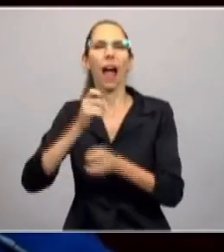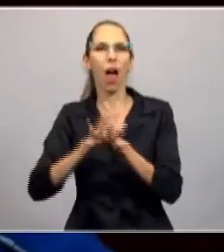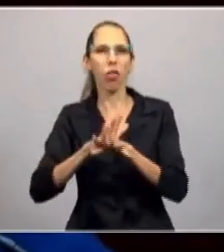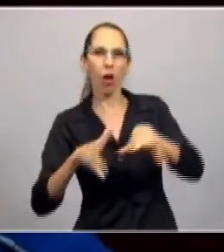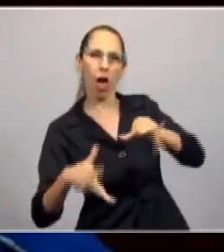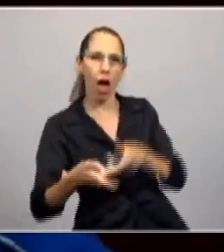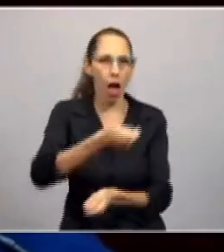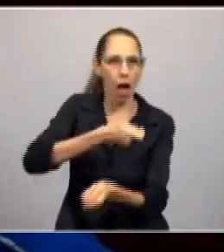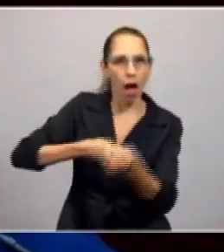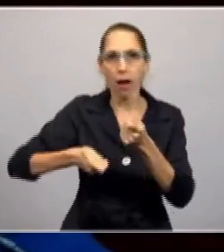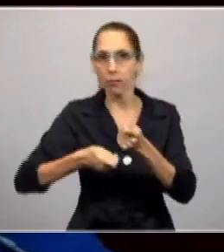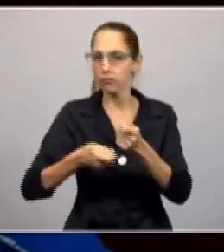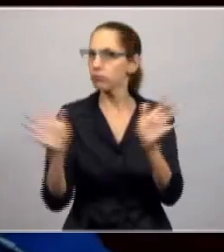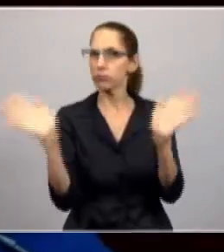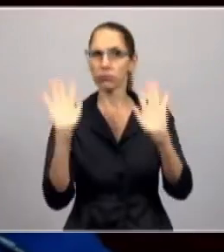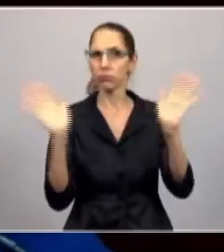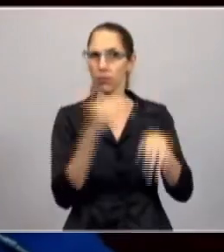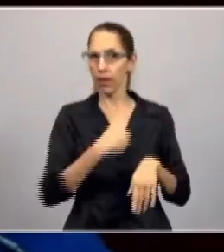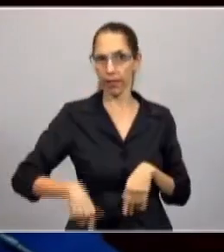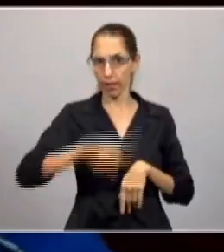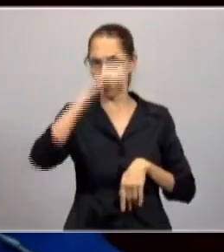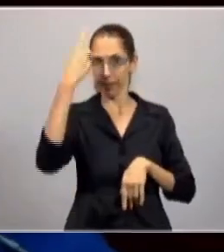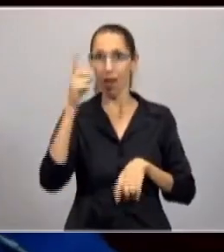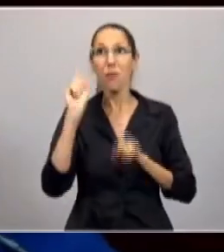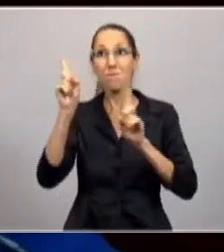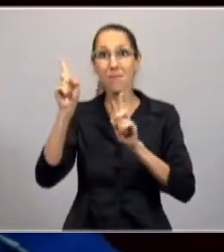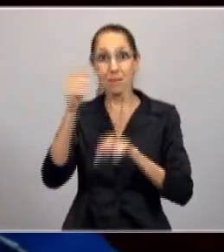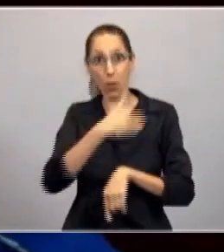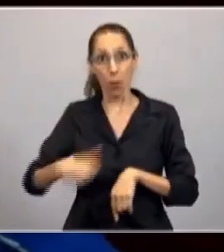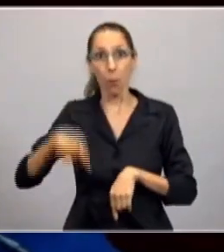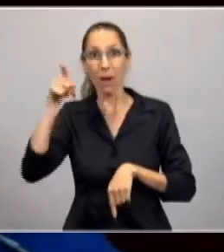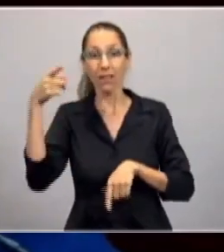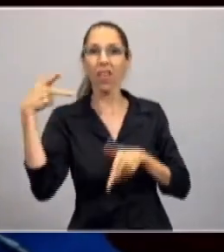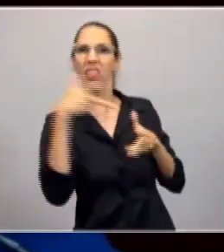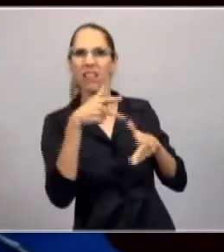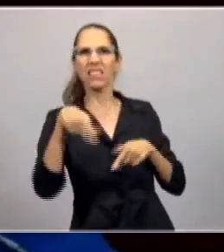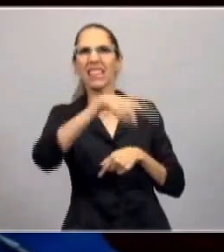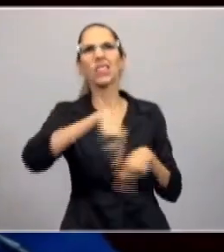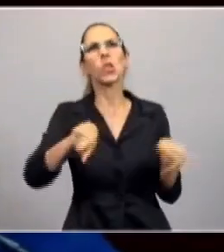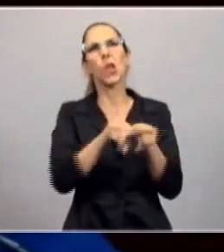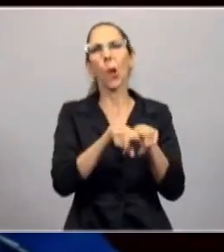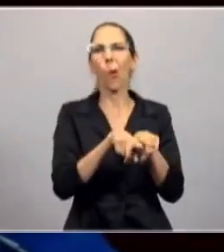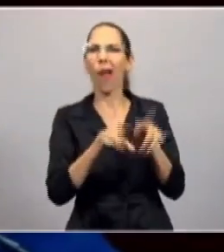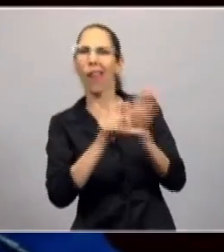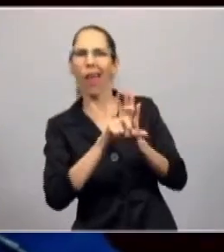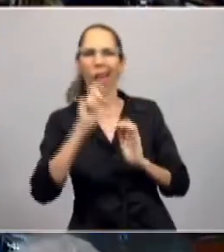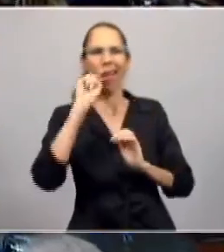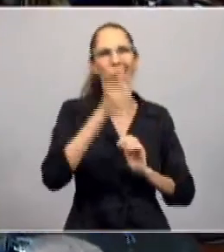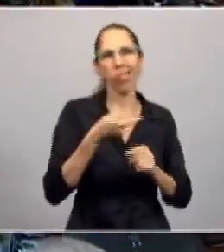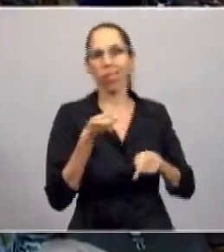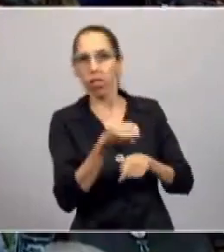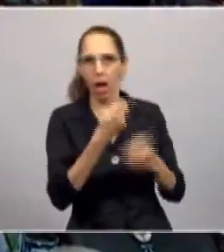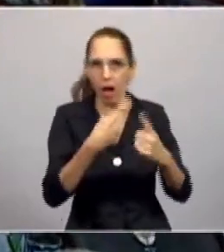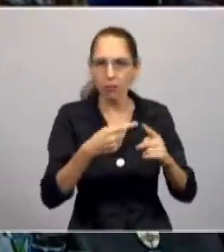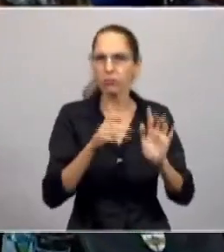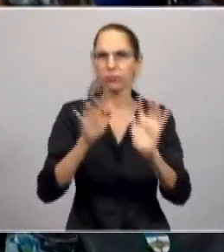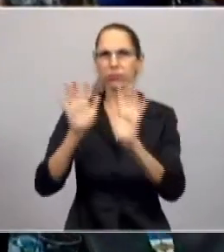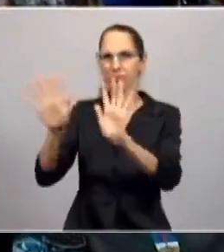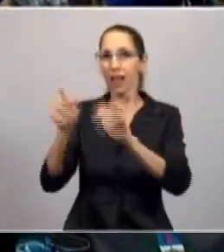presidente llama organización criminal. Criminal es frenar esas políticas y